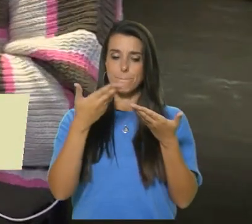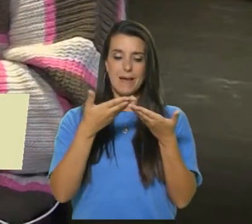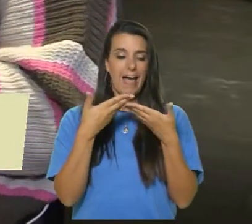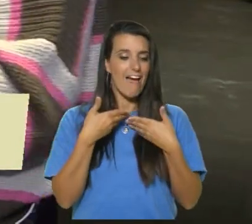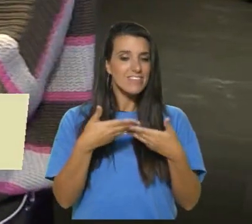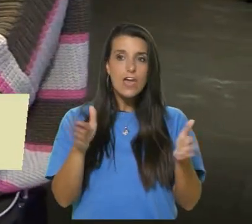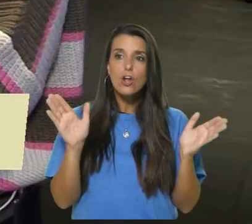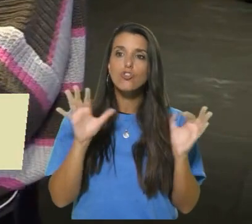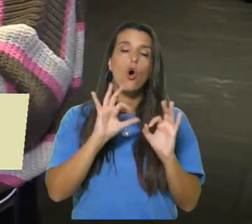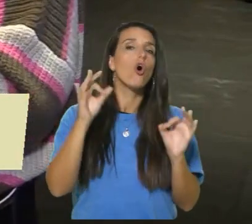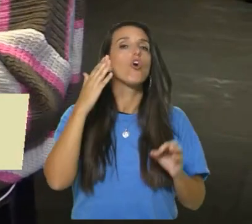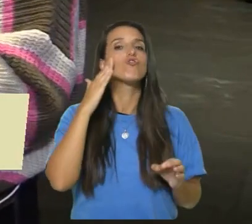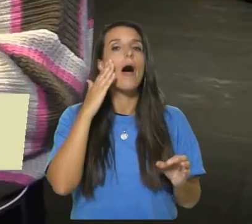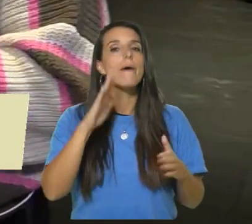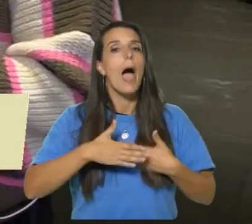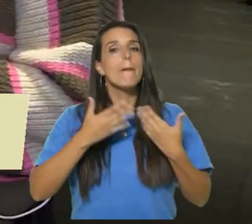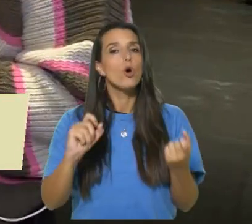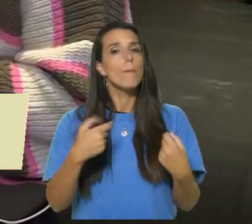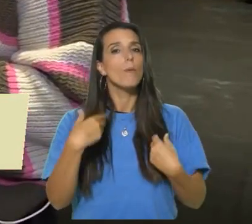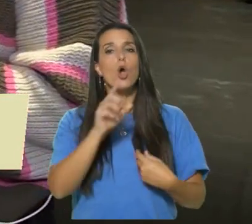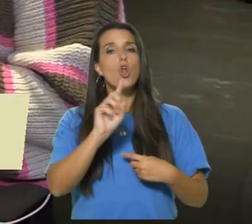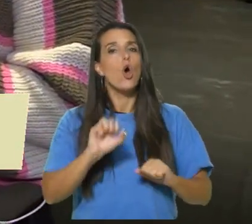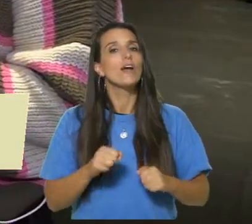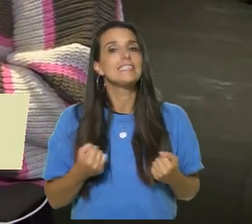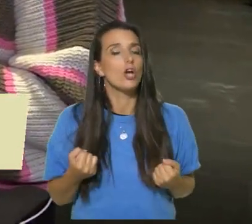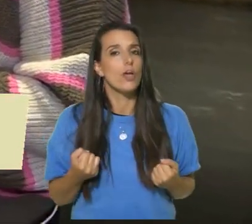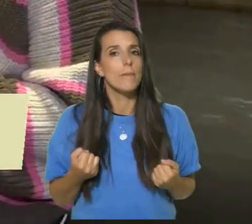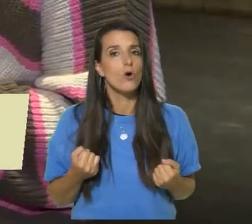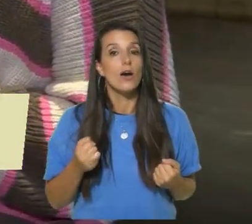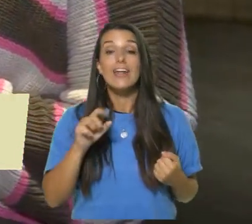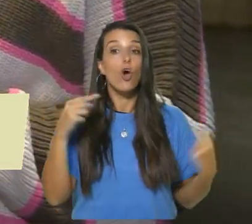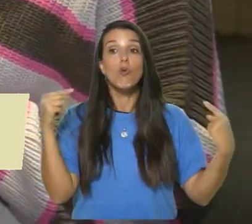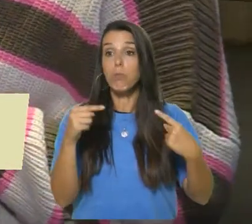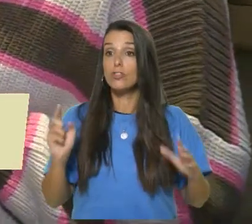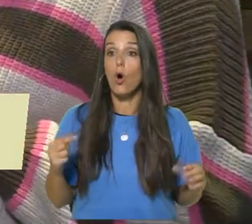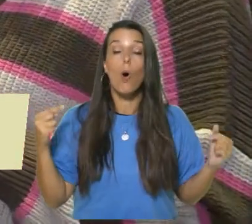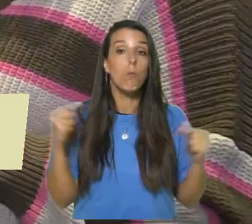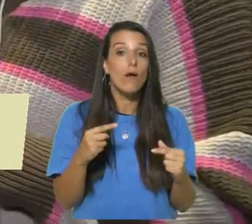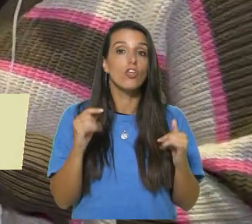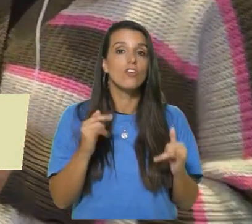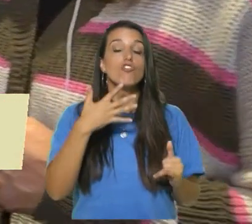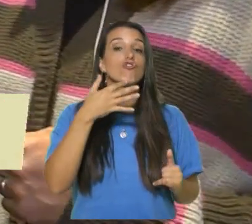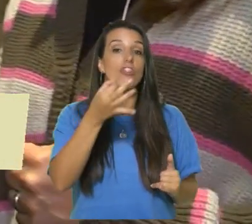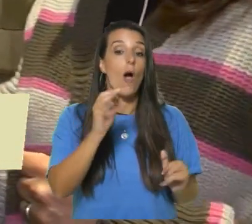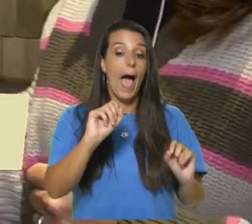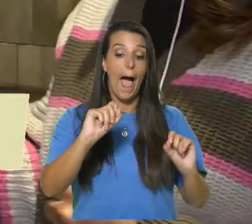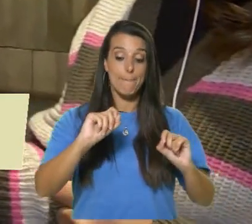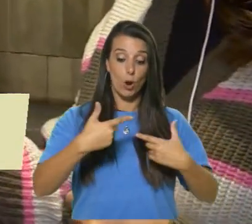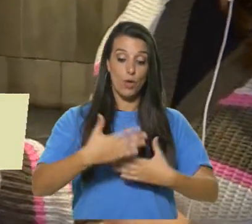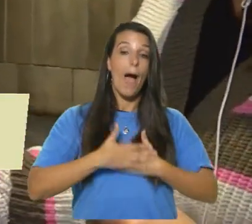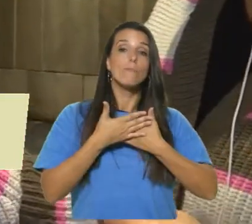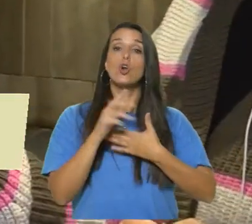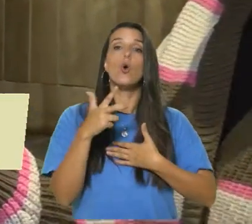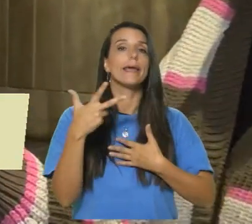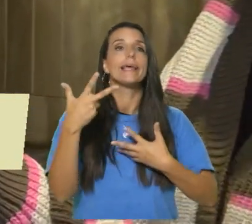conciencia de que el amor propio no es egoísmo el amor propio es lo opuesto al egoísmo Sí porquees si yo tengo el amor propio no tiene límites